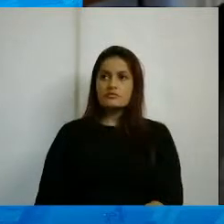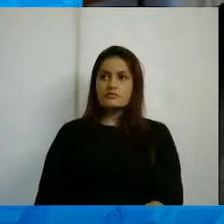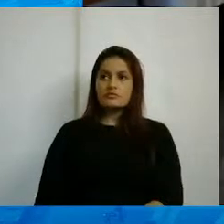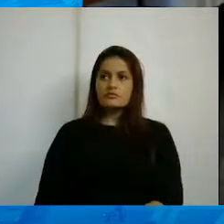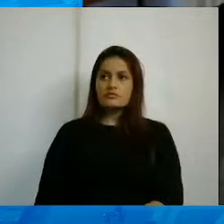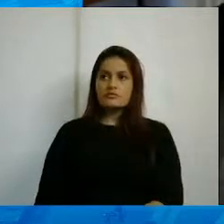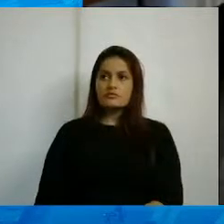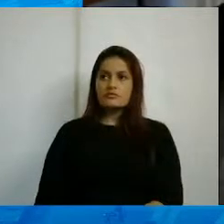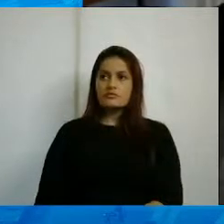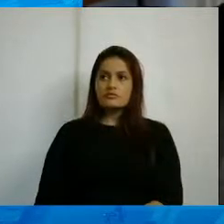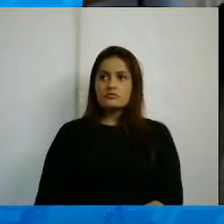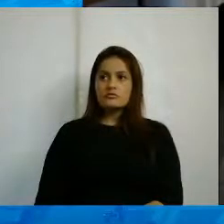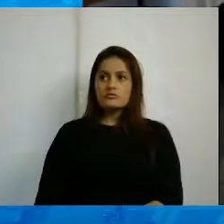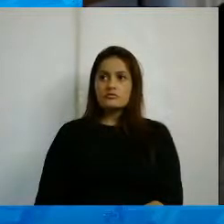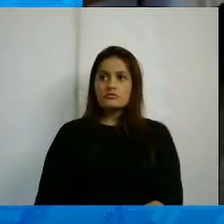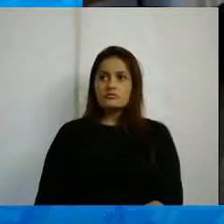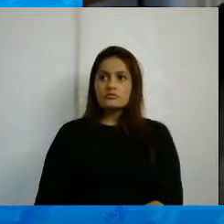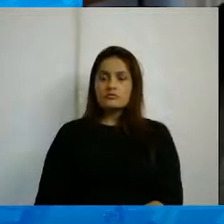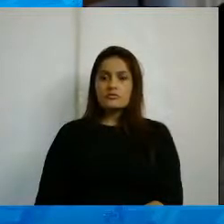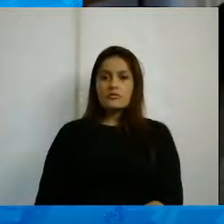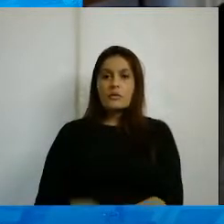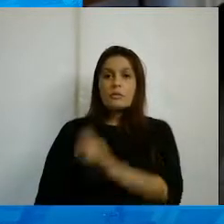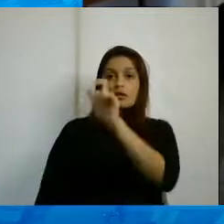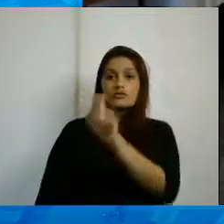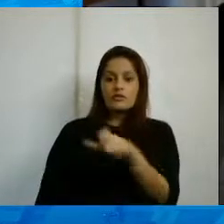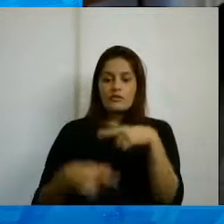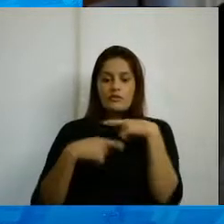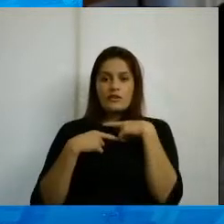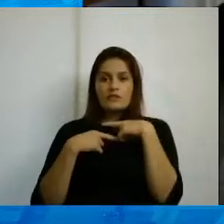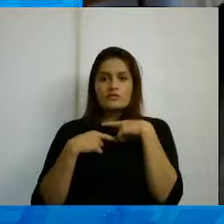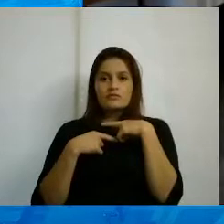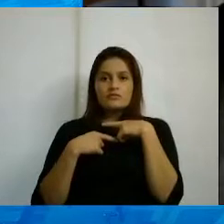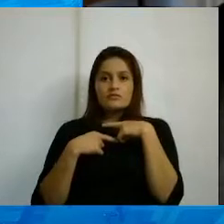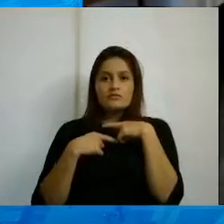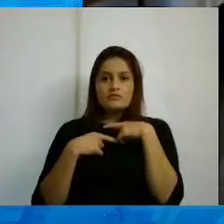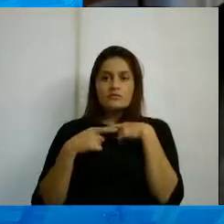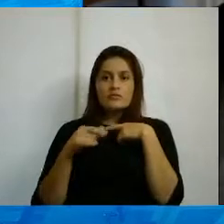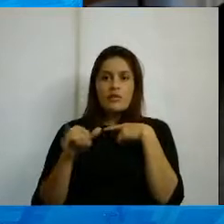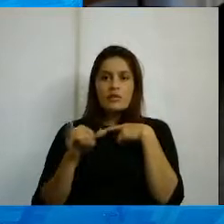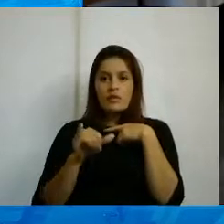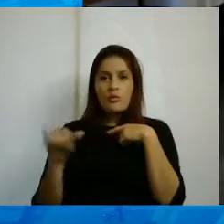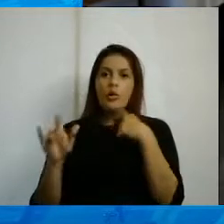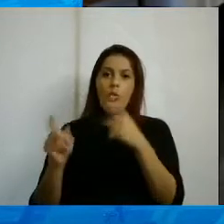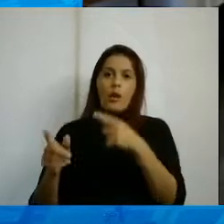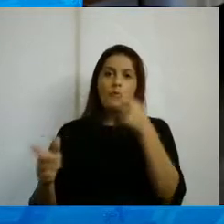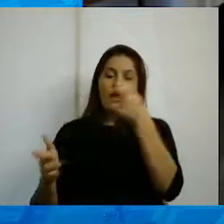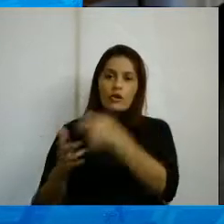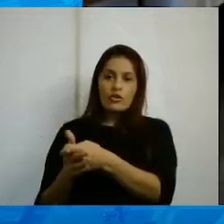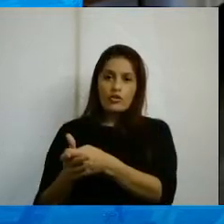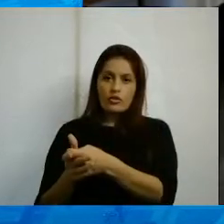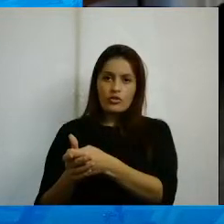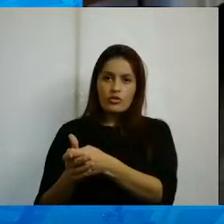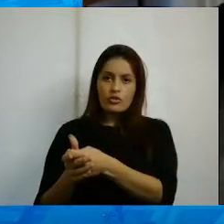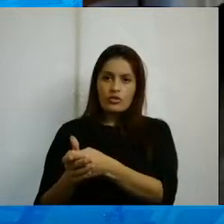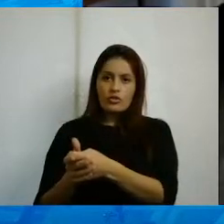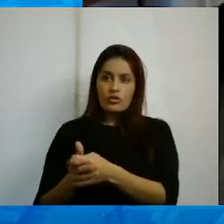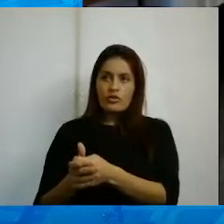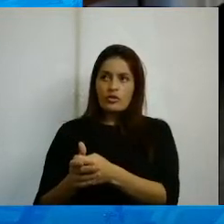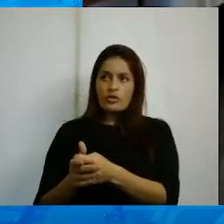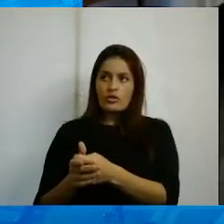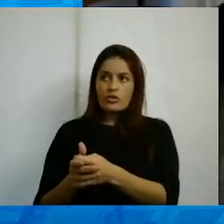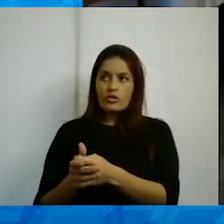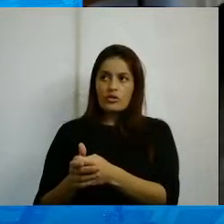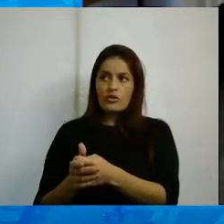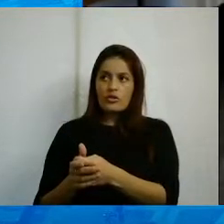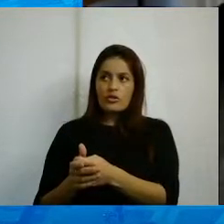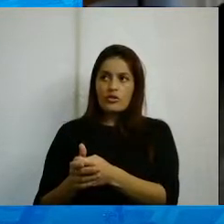del funcionario que supuestamente no trabajó. O sea, tiró su licencia, se la rechazaron, se le pagó igual. ¿Nosotros hacemos ese cobro? Al